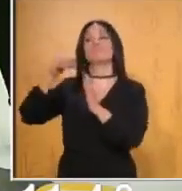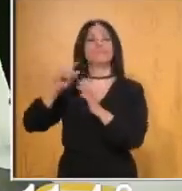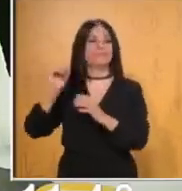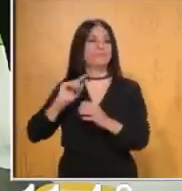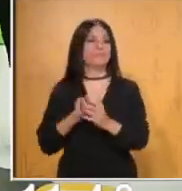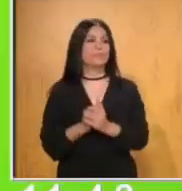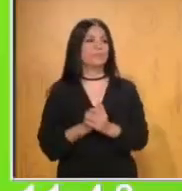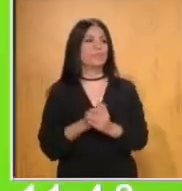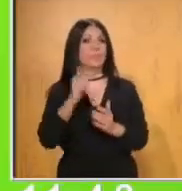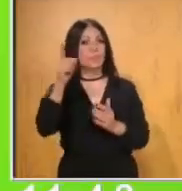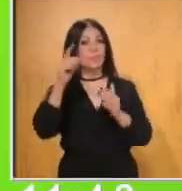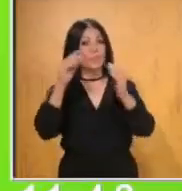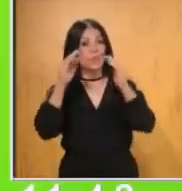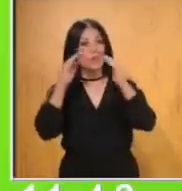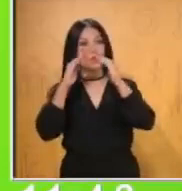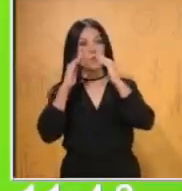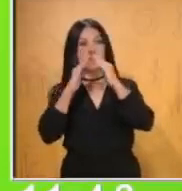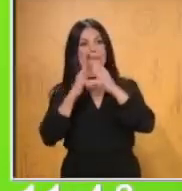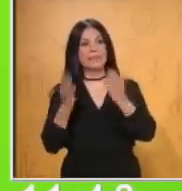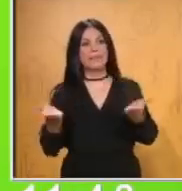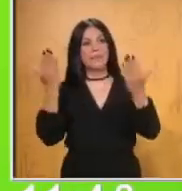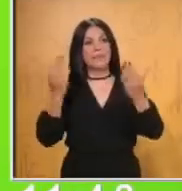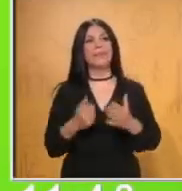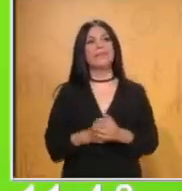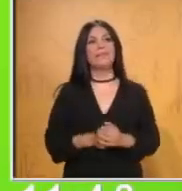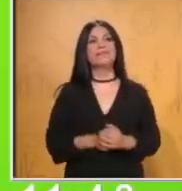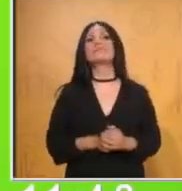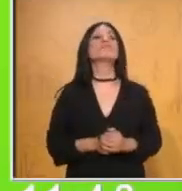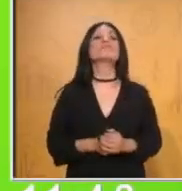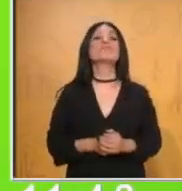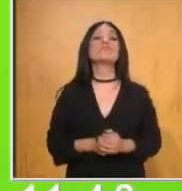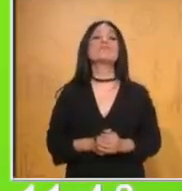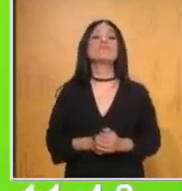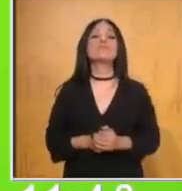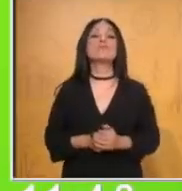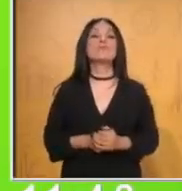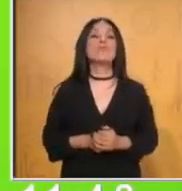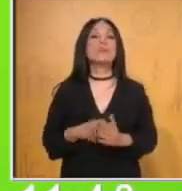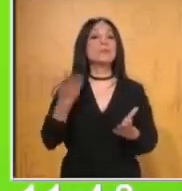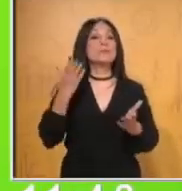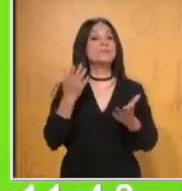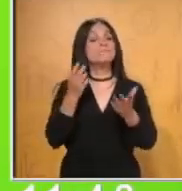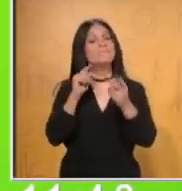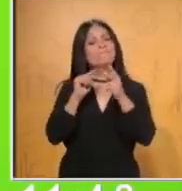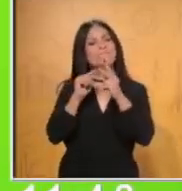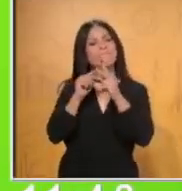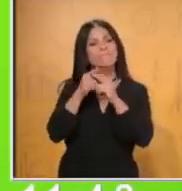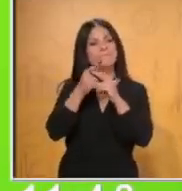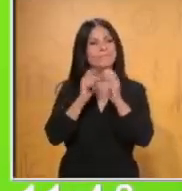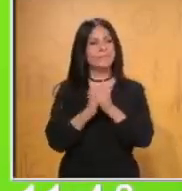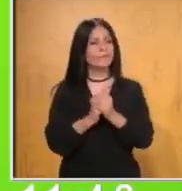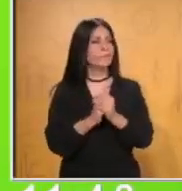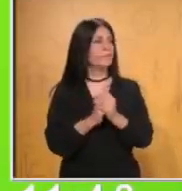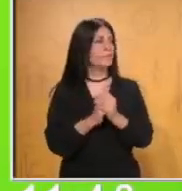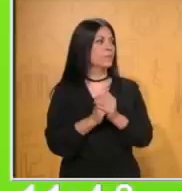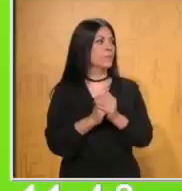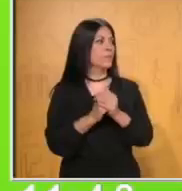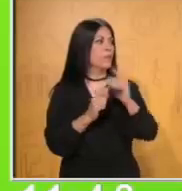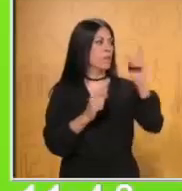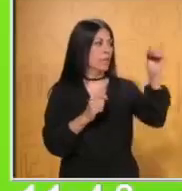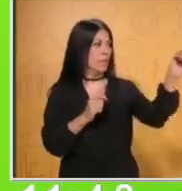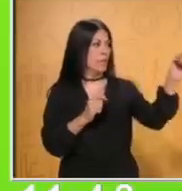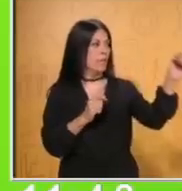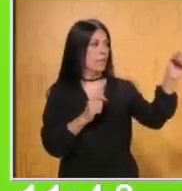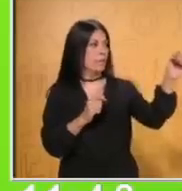levantar y los que estamos ahí detrás de cámaras y toda la gente que nos está viendo y escuchando, vamos a empezar una pausa activa. La dinámica es la siguiente. Yo lo voy a decir